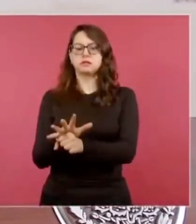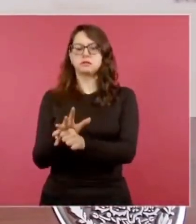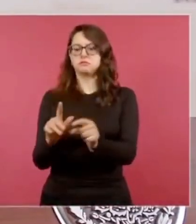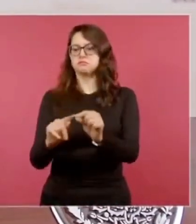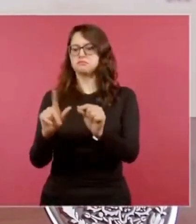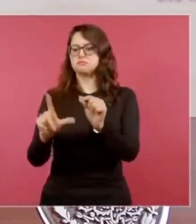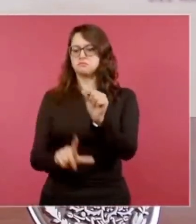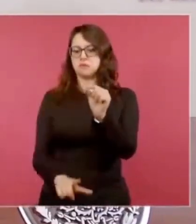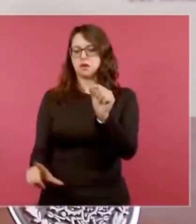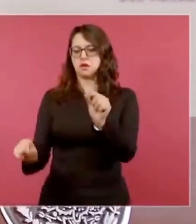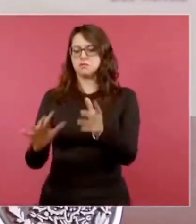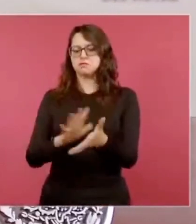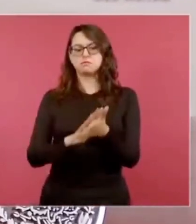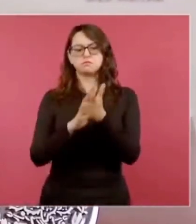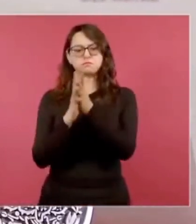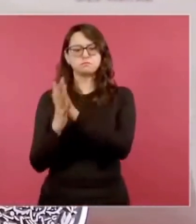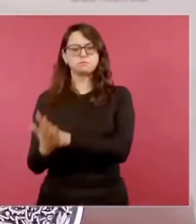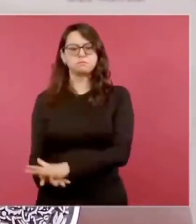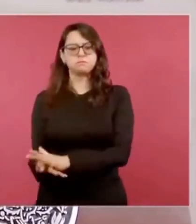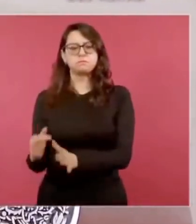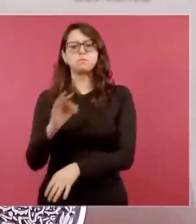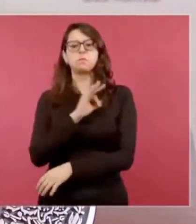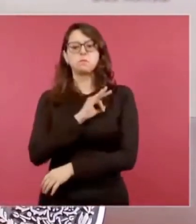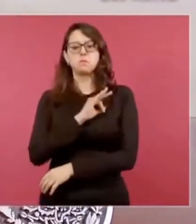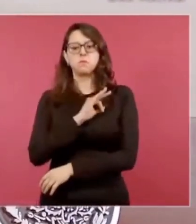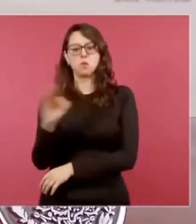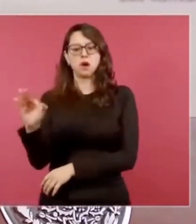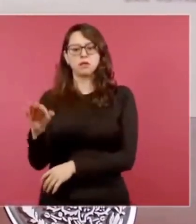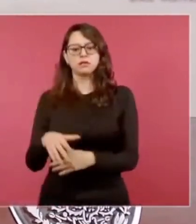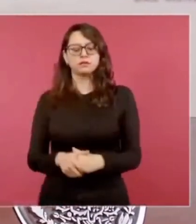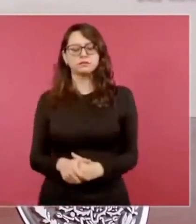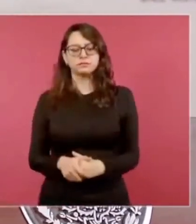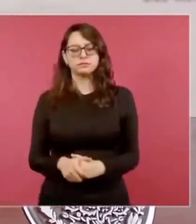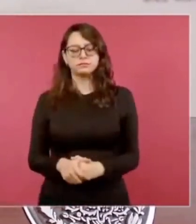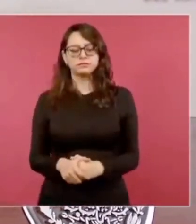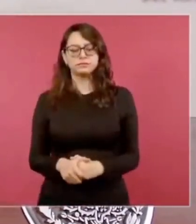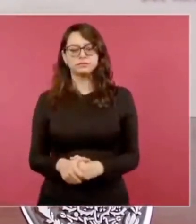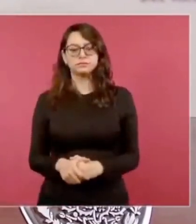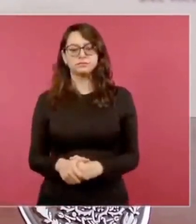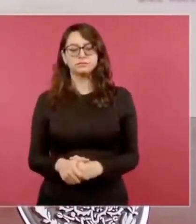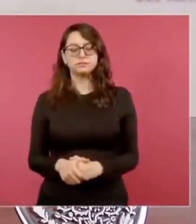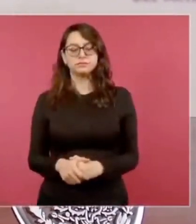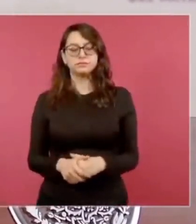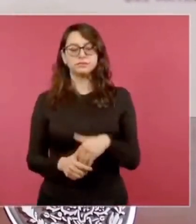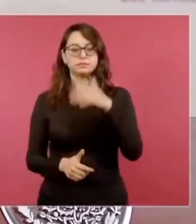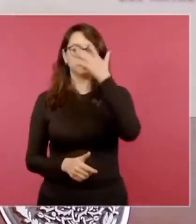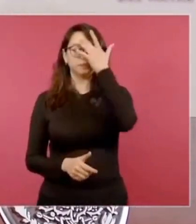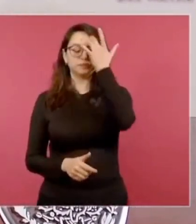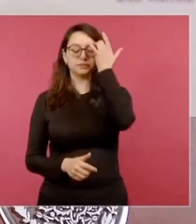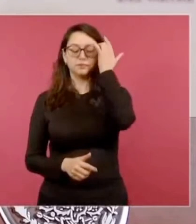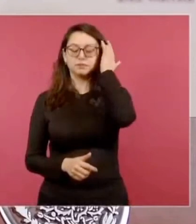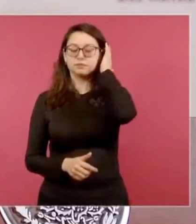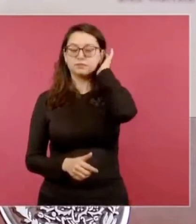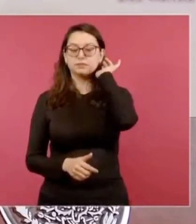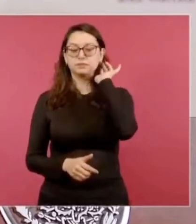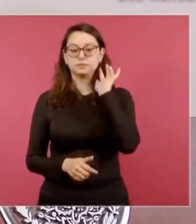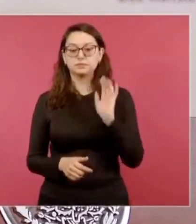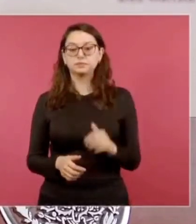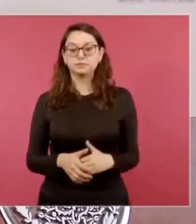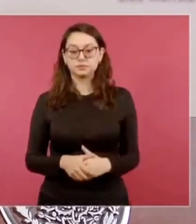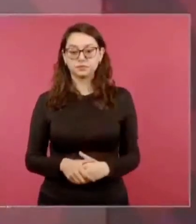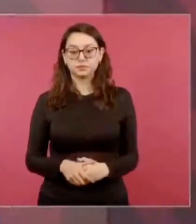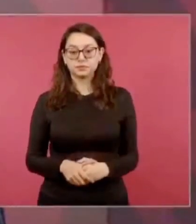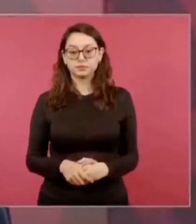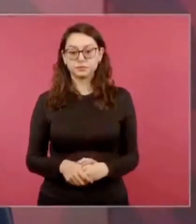Aun cuando sí estaba consciente de hacer